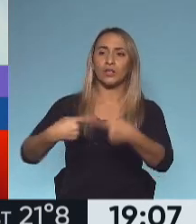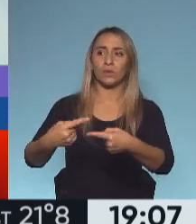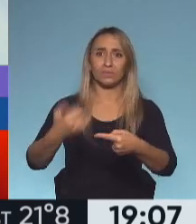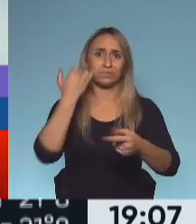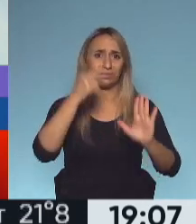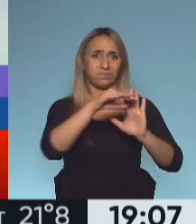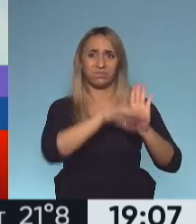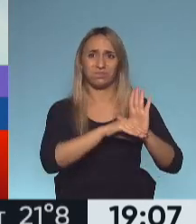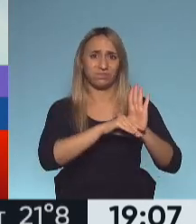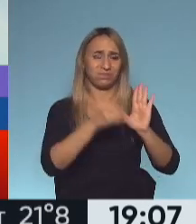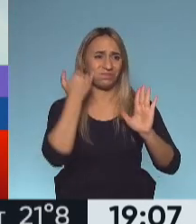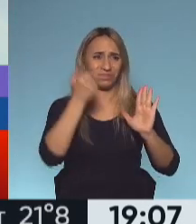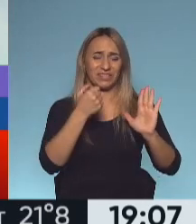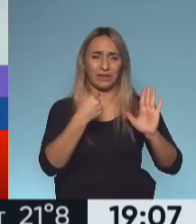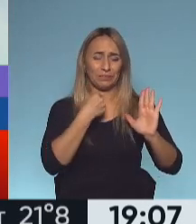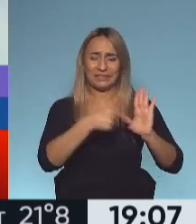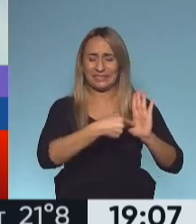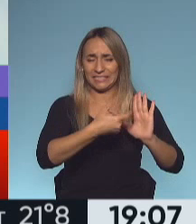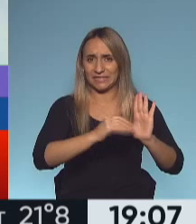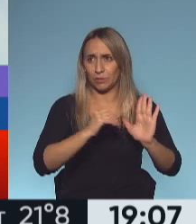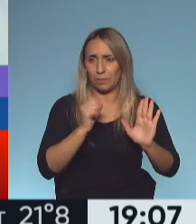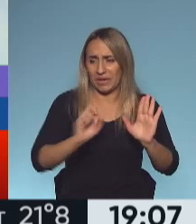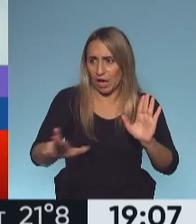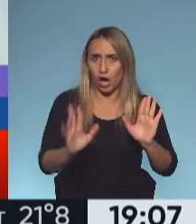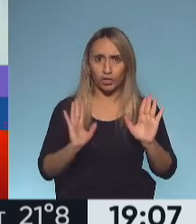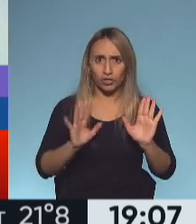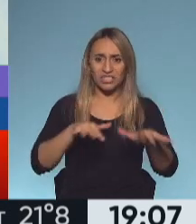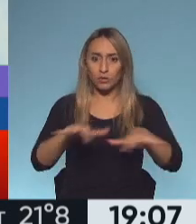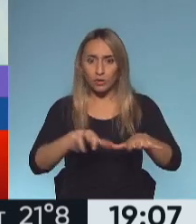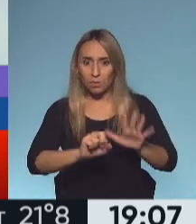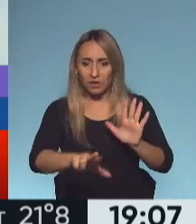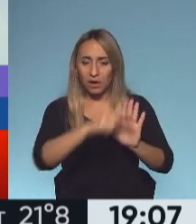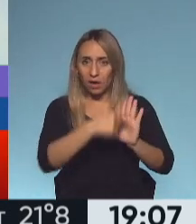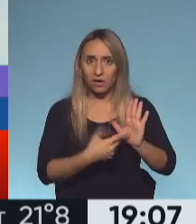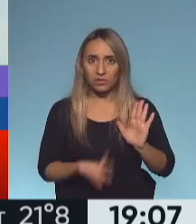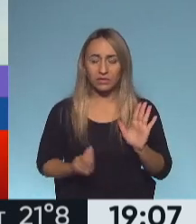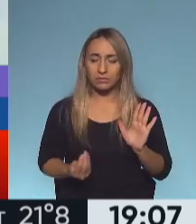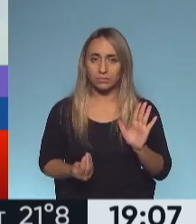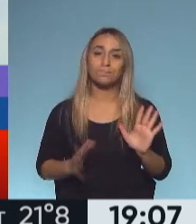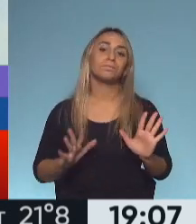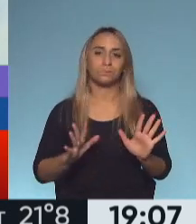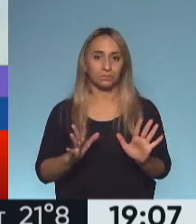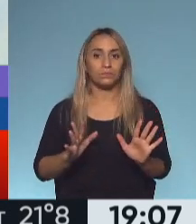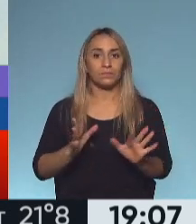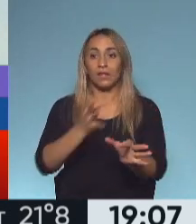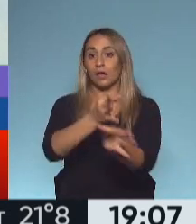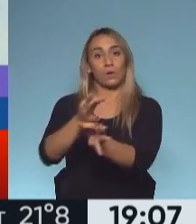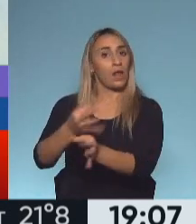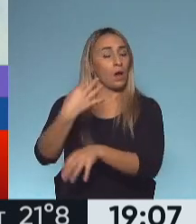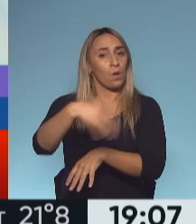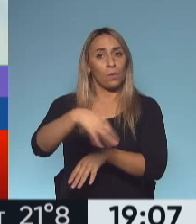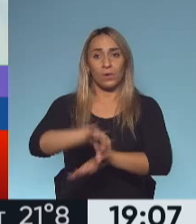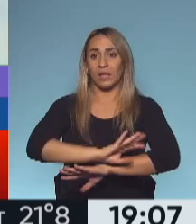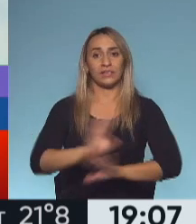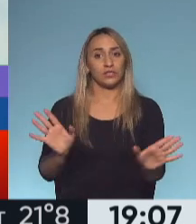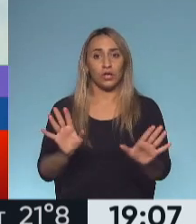hace ya varias semanas. ¿Qué opinas de eso? Las escuelas están obligadas a aplicar reducción